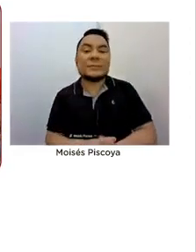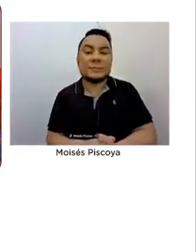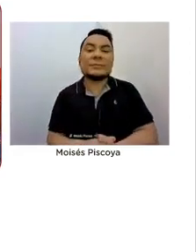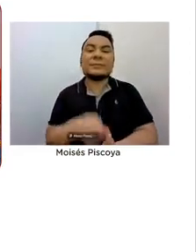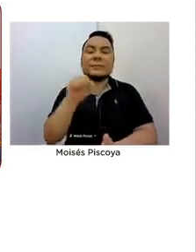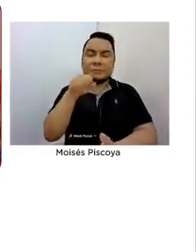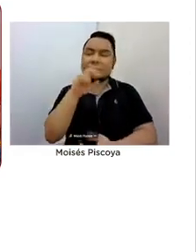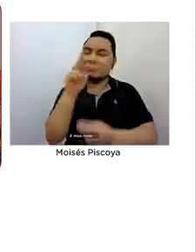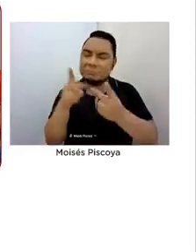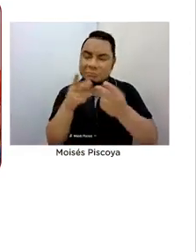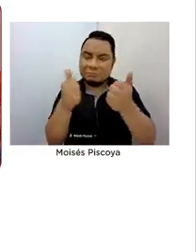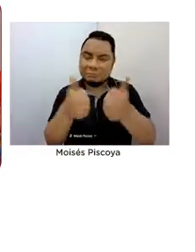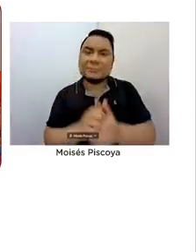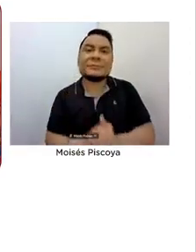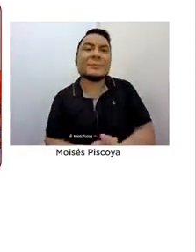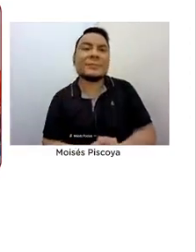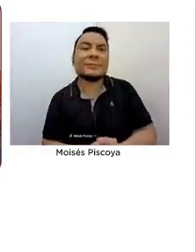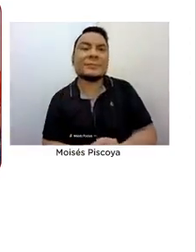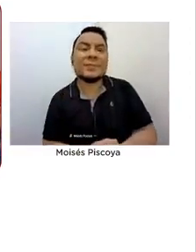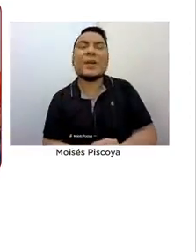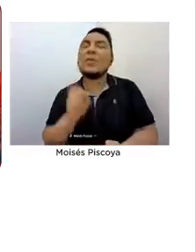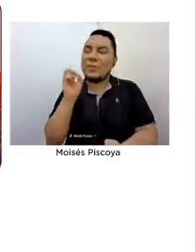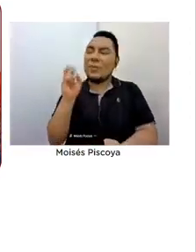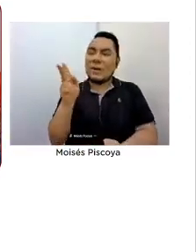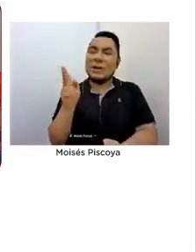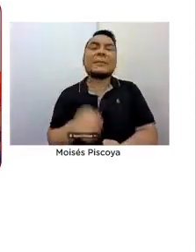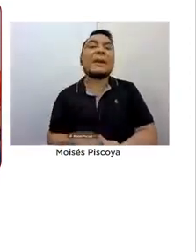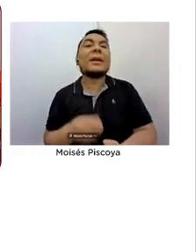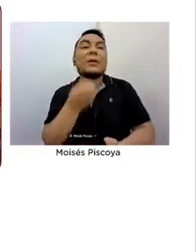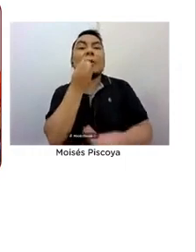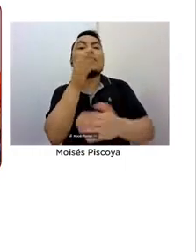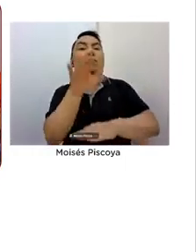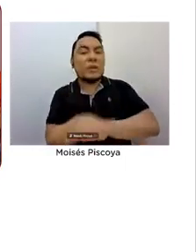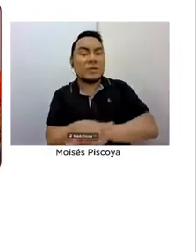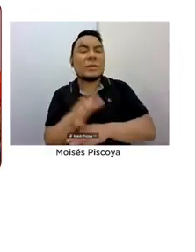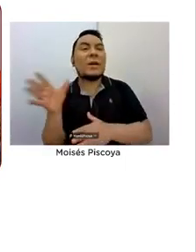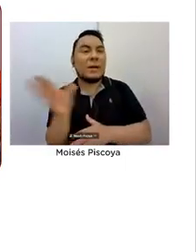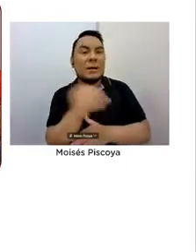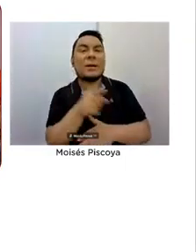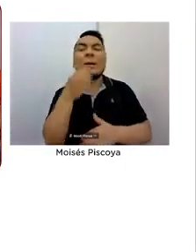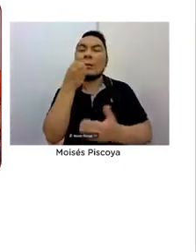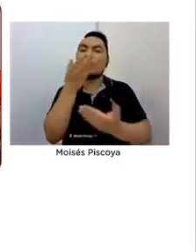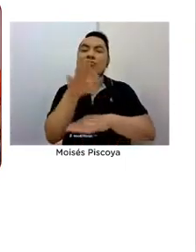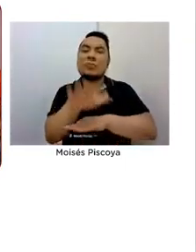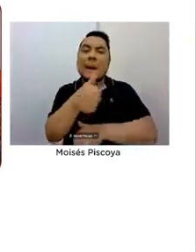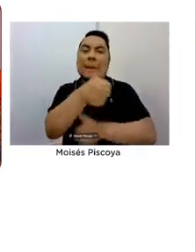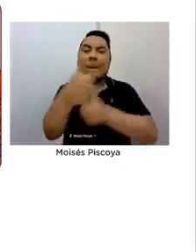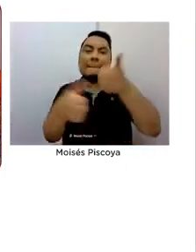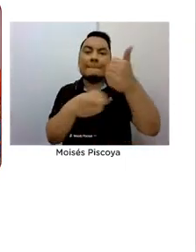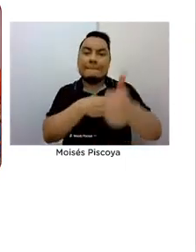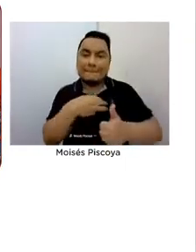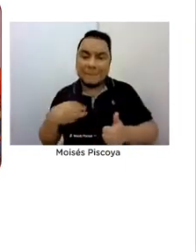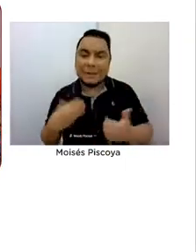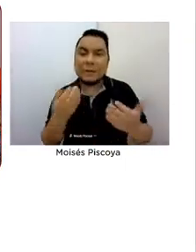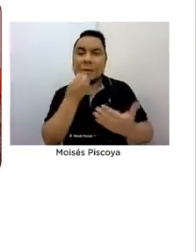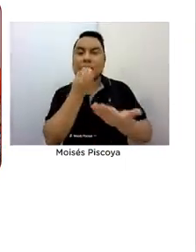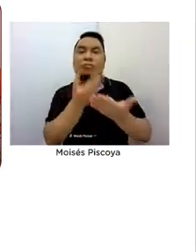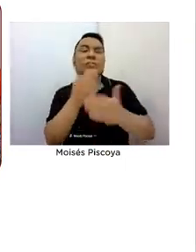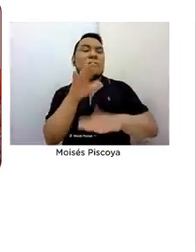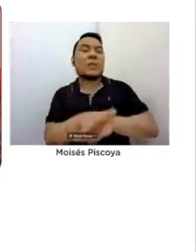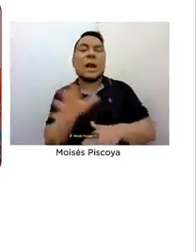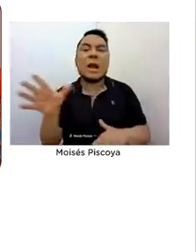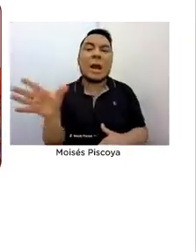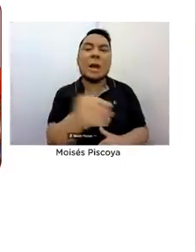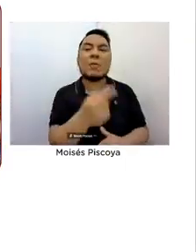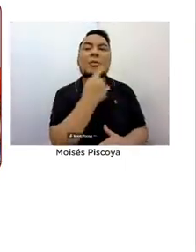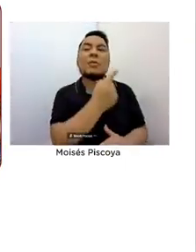correcto. Muy bien, muy buenas tardes, viceministra Kilia Miranda, muy buenas tardes a todos y